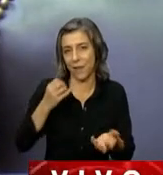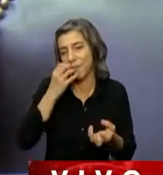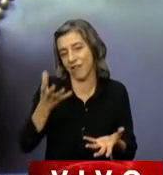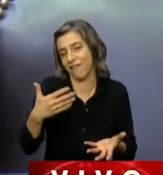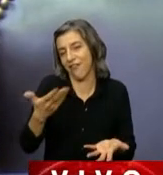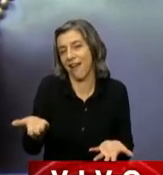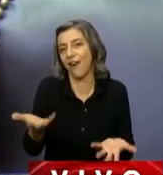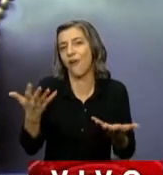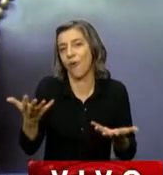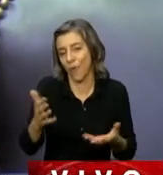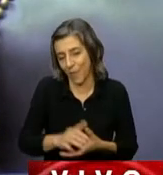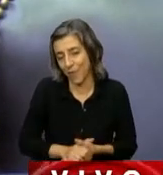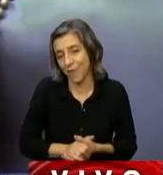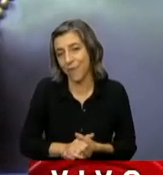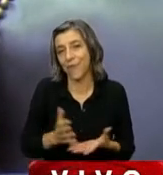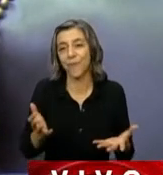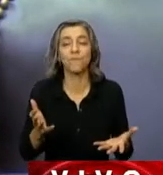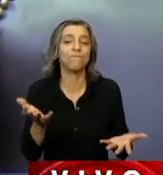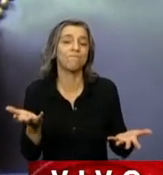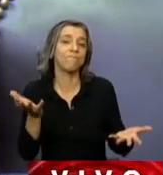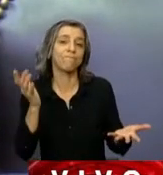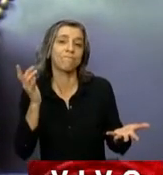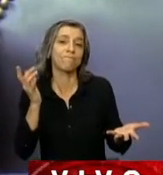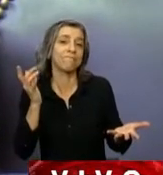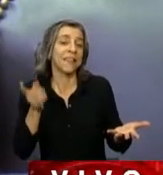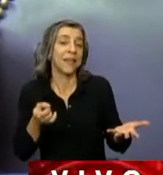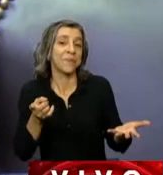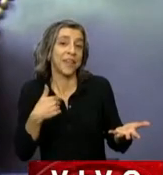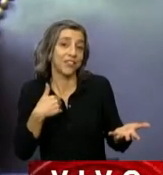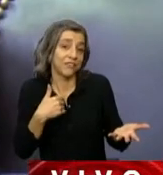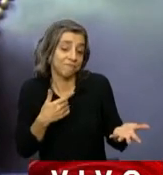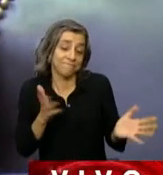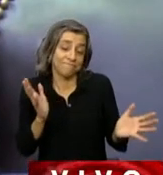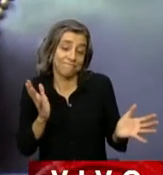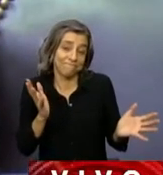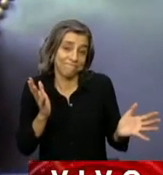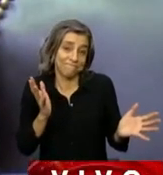presidente, está claro que en este debate